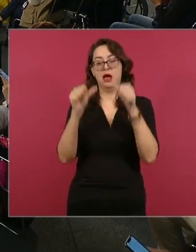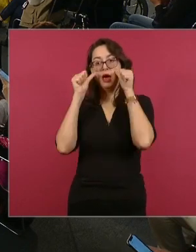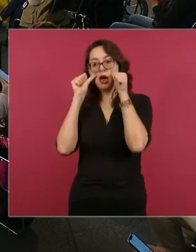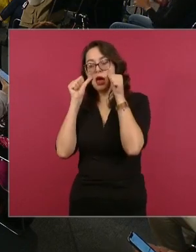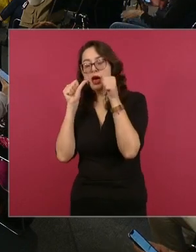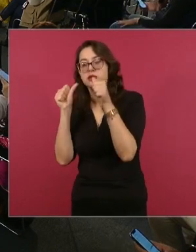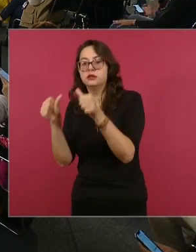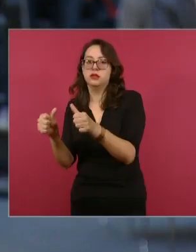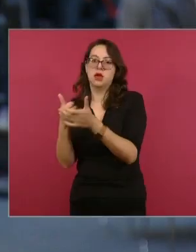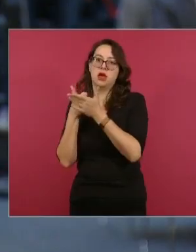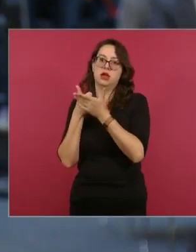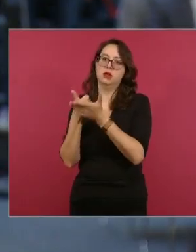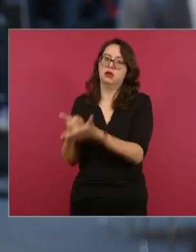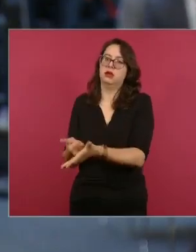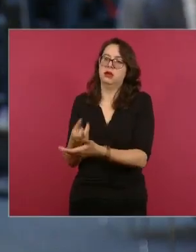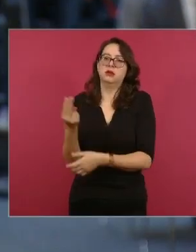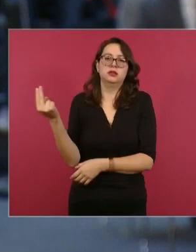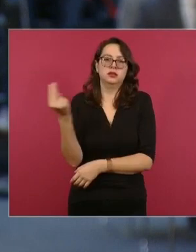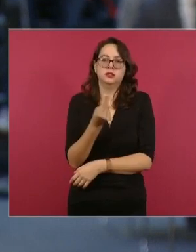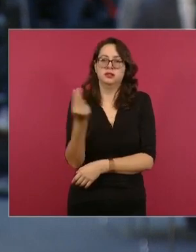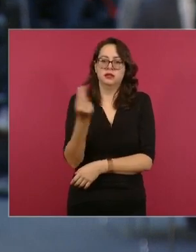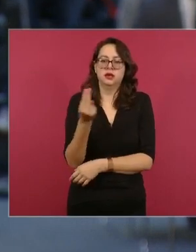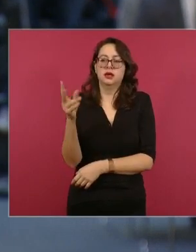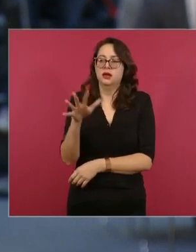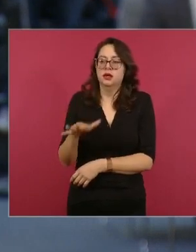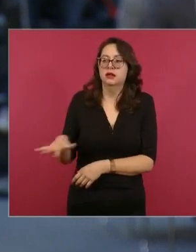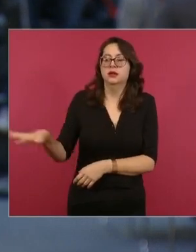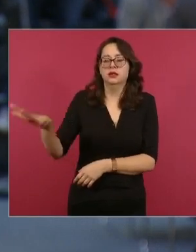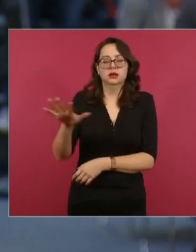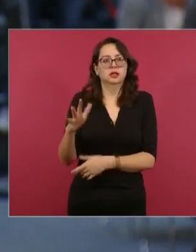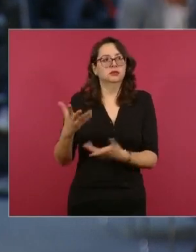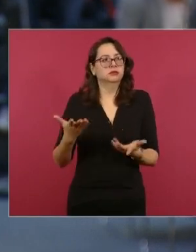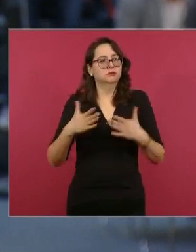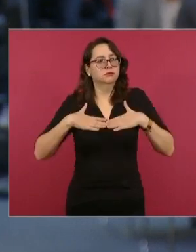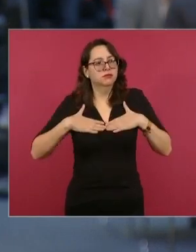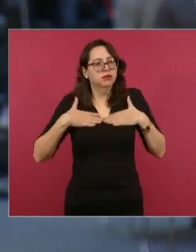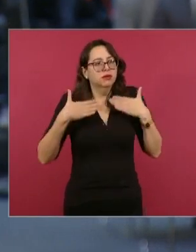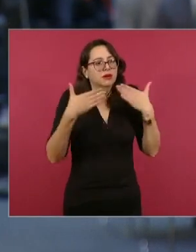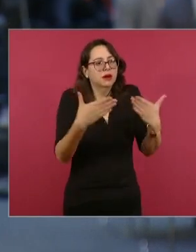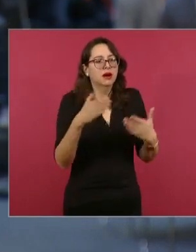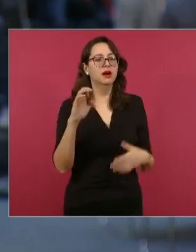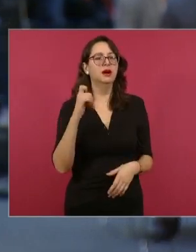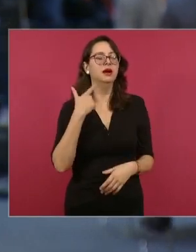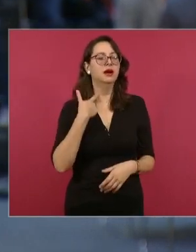esta problemática. Son ejidatarios que al final la única,